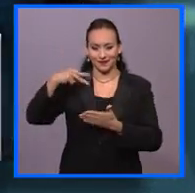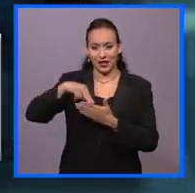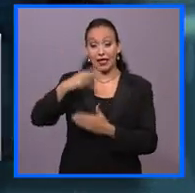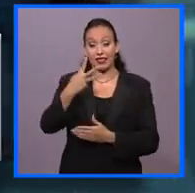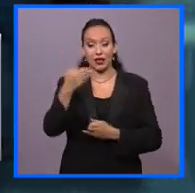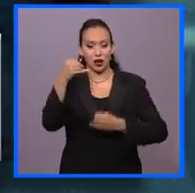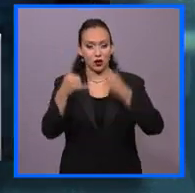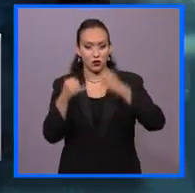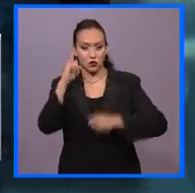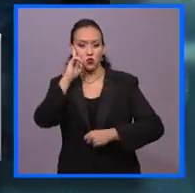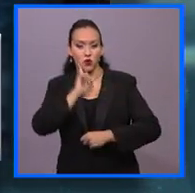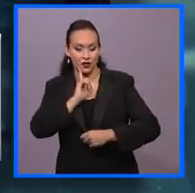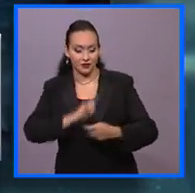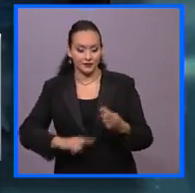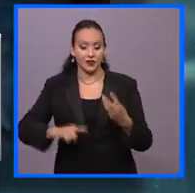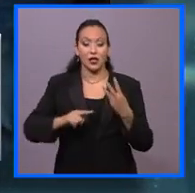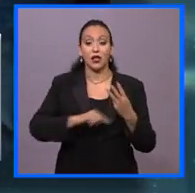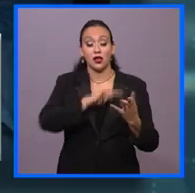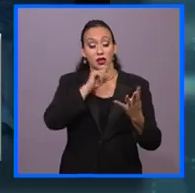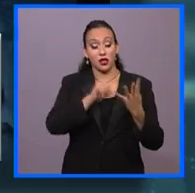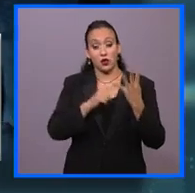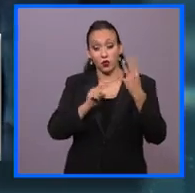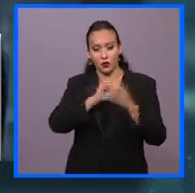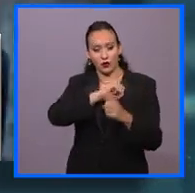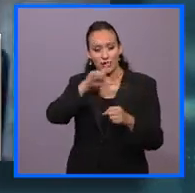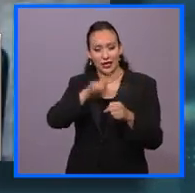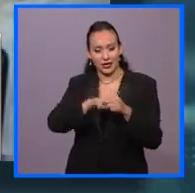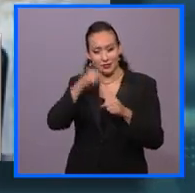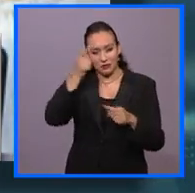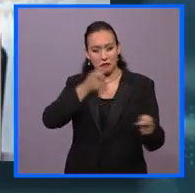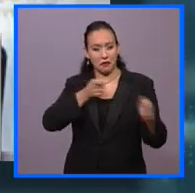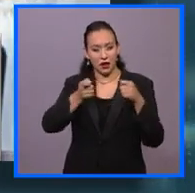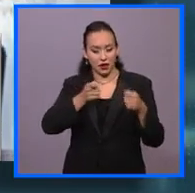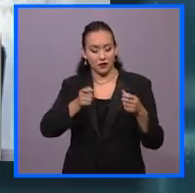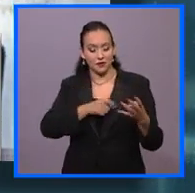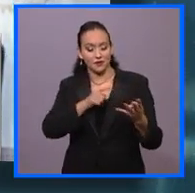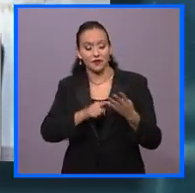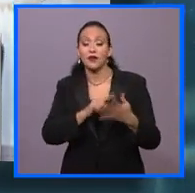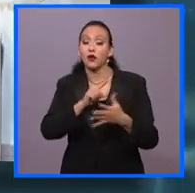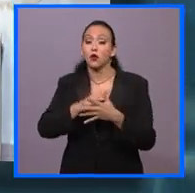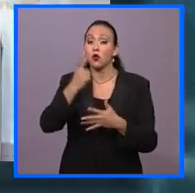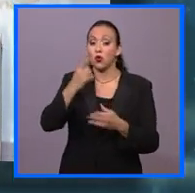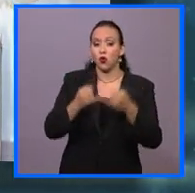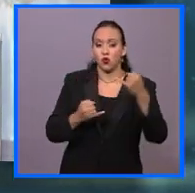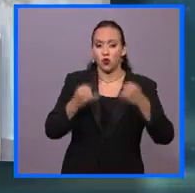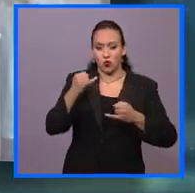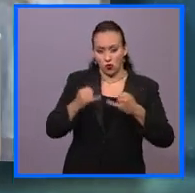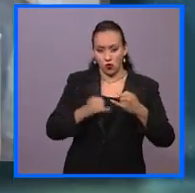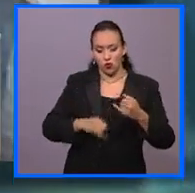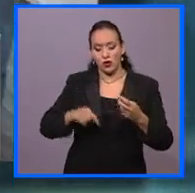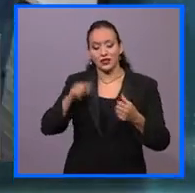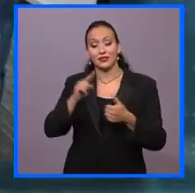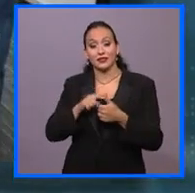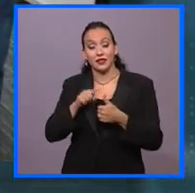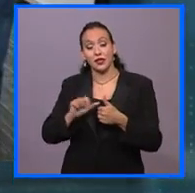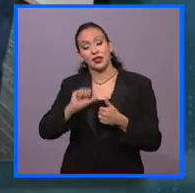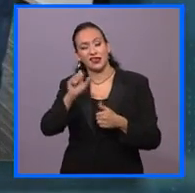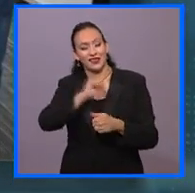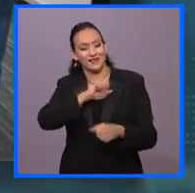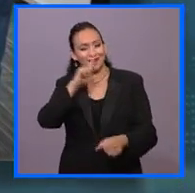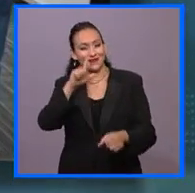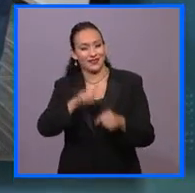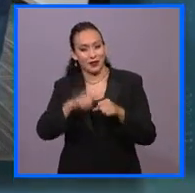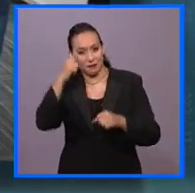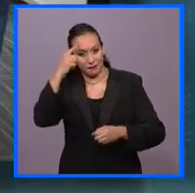de primera instancia y una especializada en control único, así como un juez de primera instancia y uno especializado